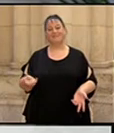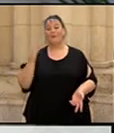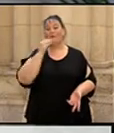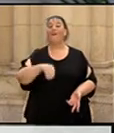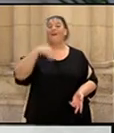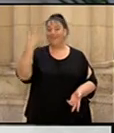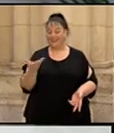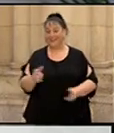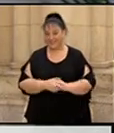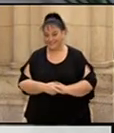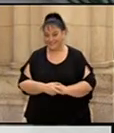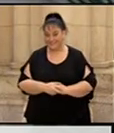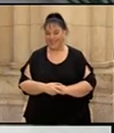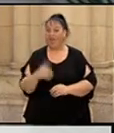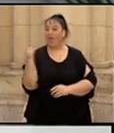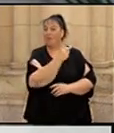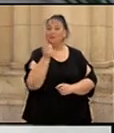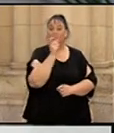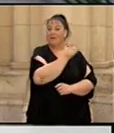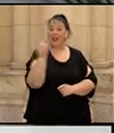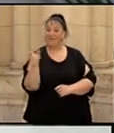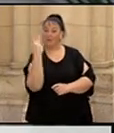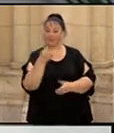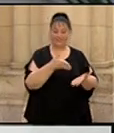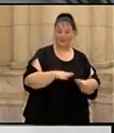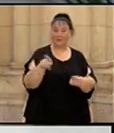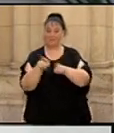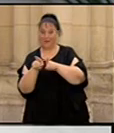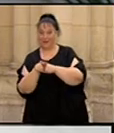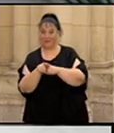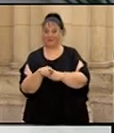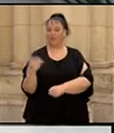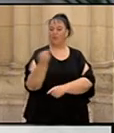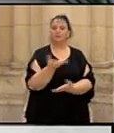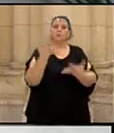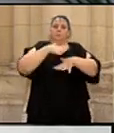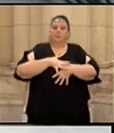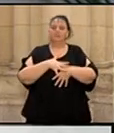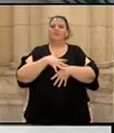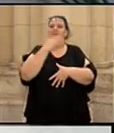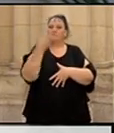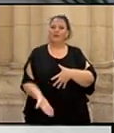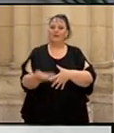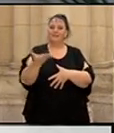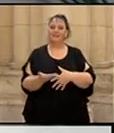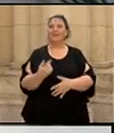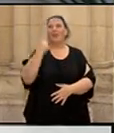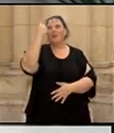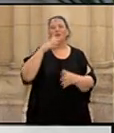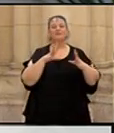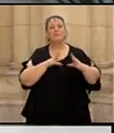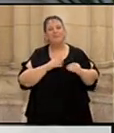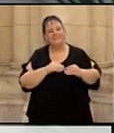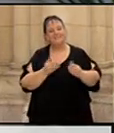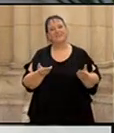Ojalá estos dos sustantivos sean para nosotros hoy esenciales. Un Dios compasivo,